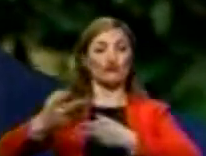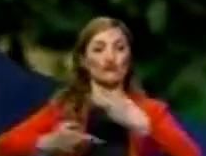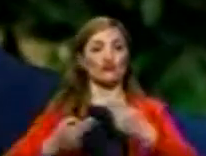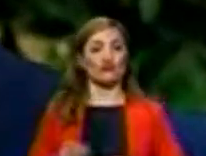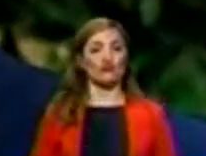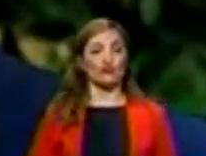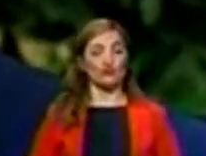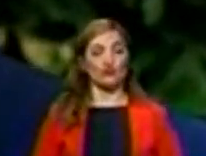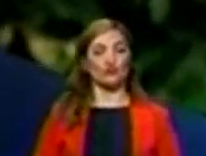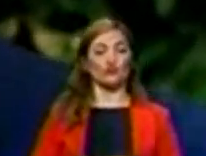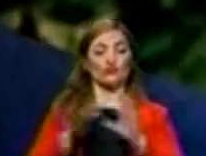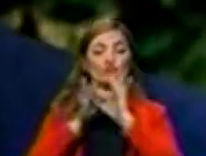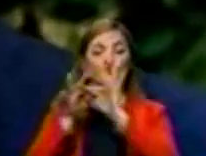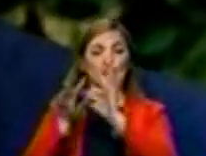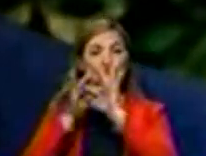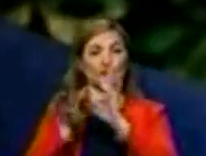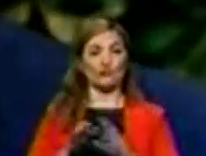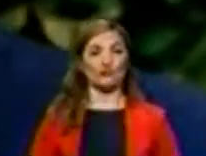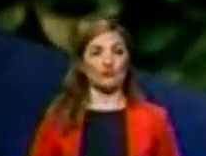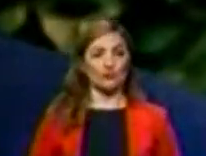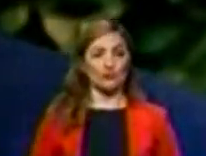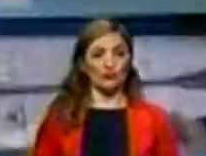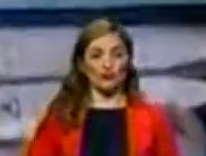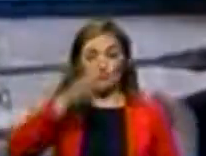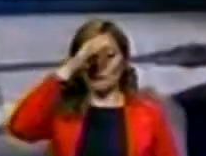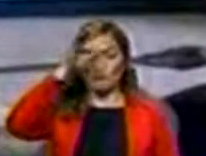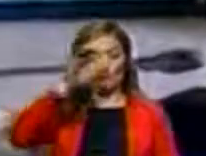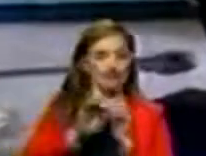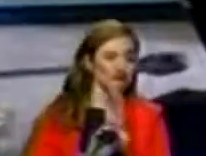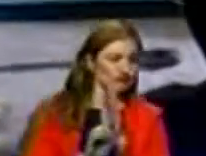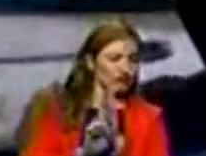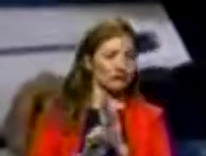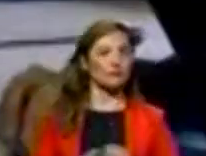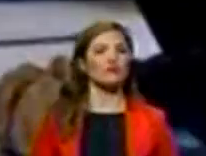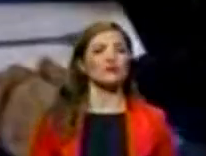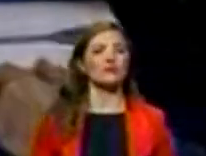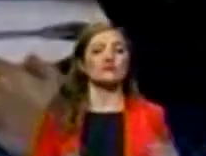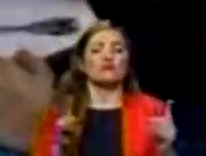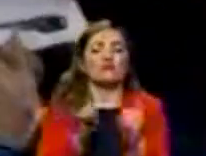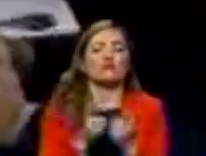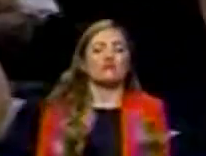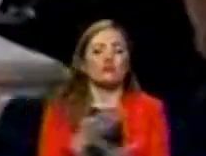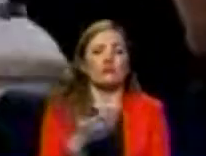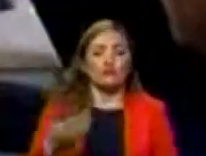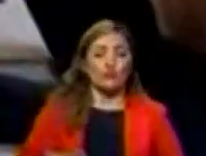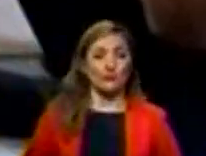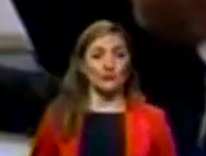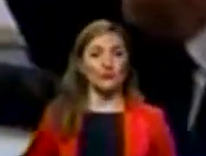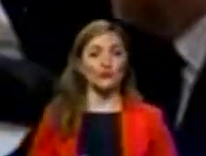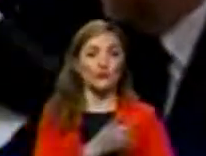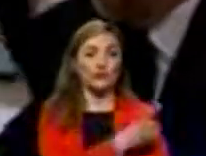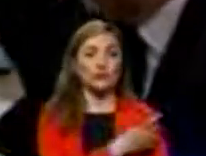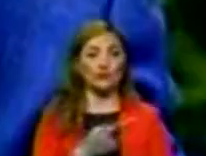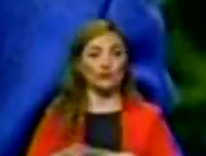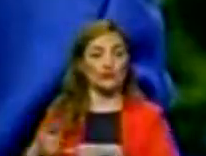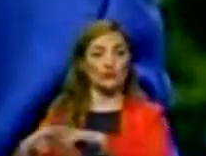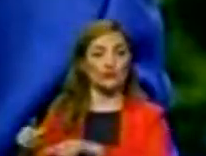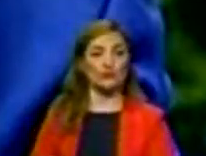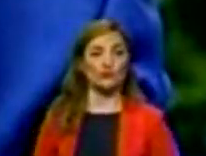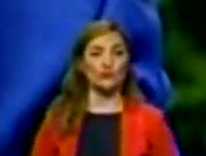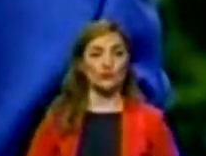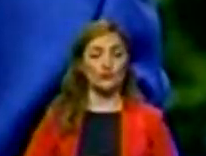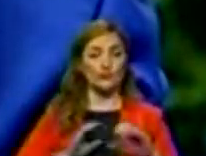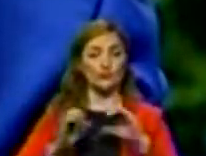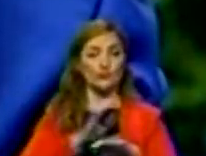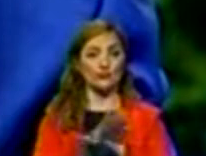también de cooperación, también de avance en la cultura. El encuentro se efectuó entre los presidentes y sus delegados. Y hemos conversado